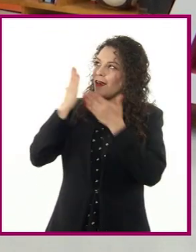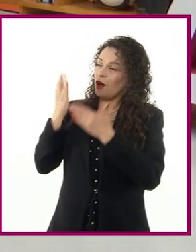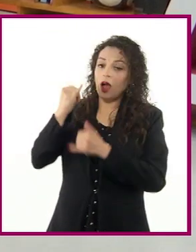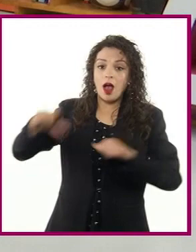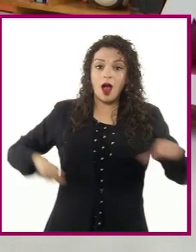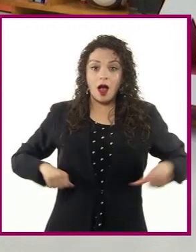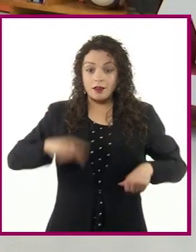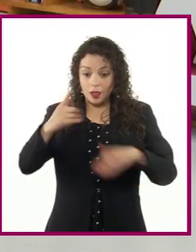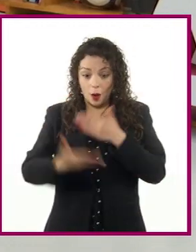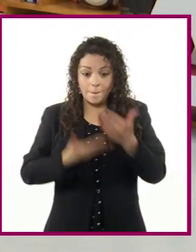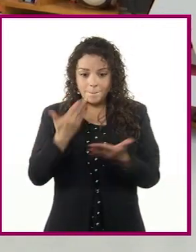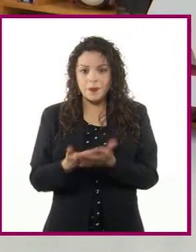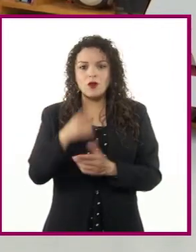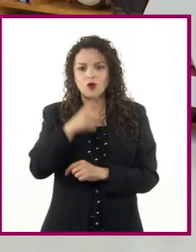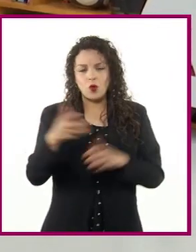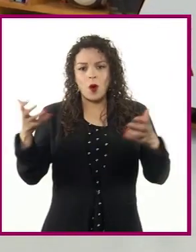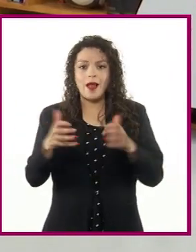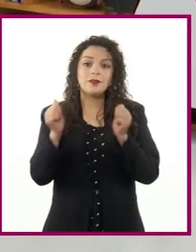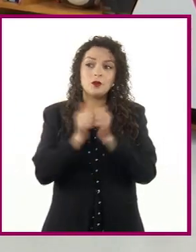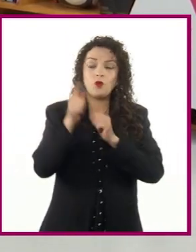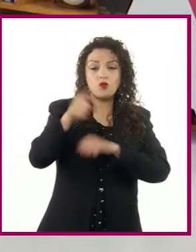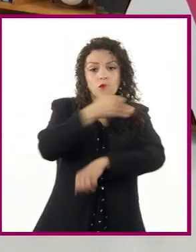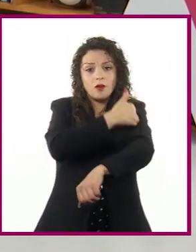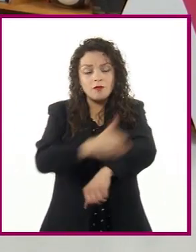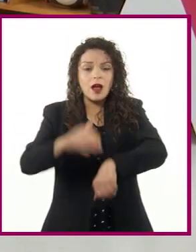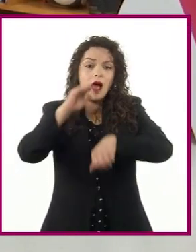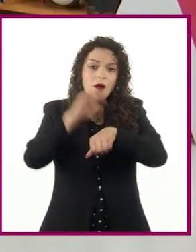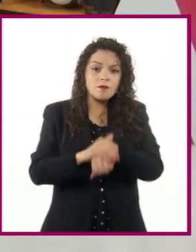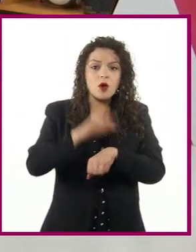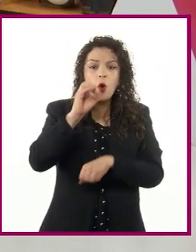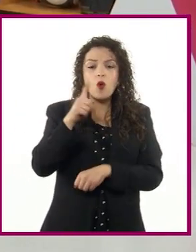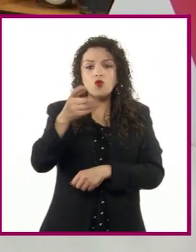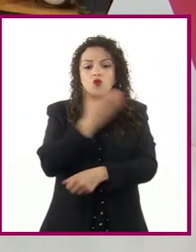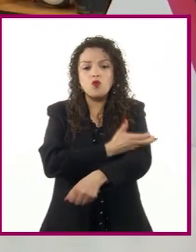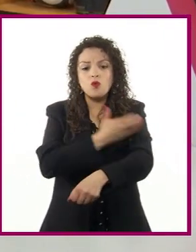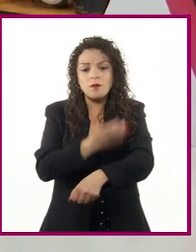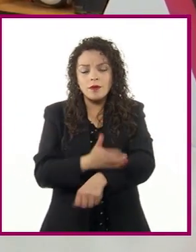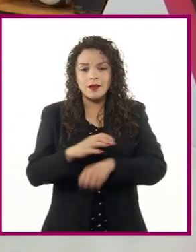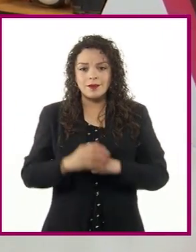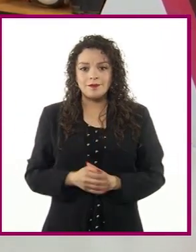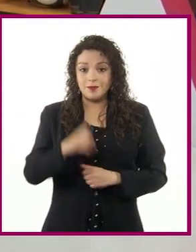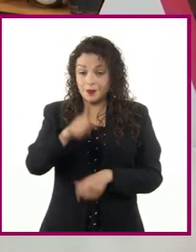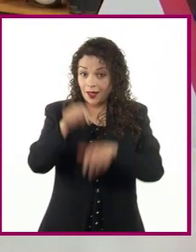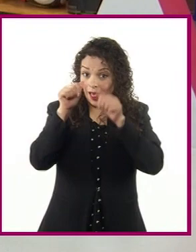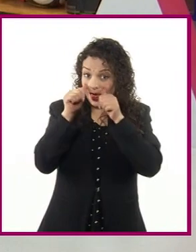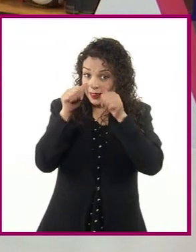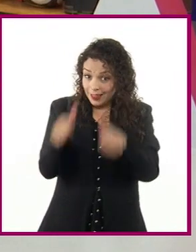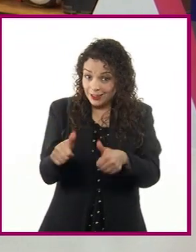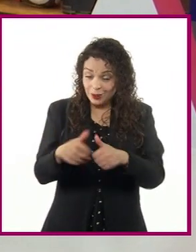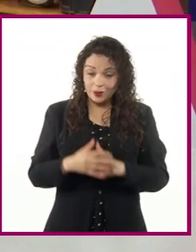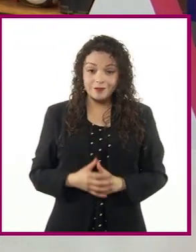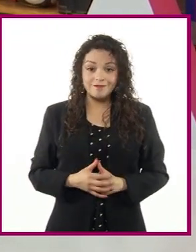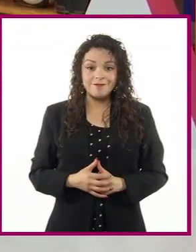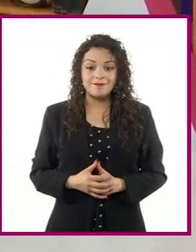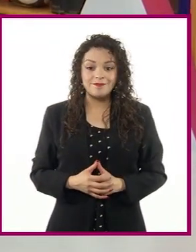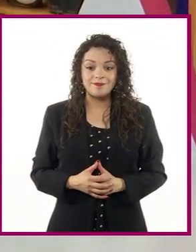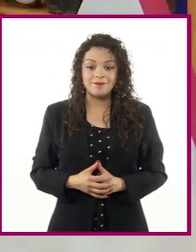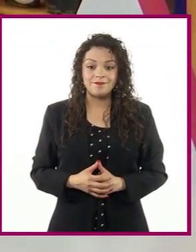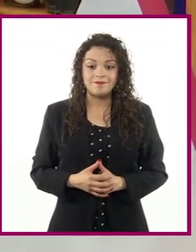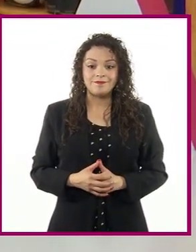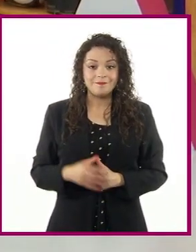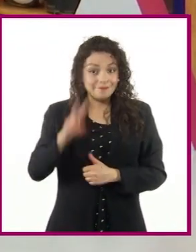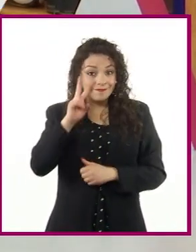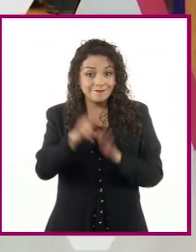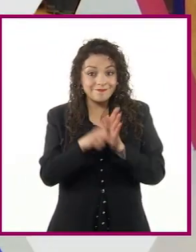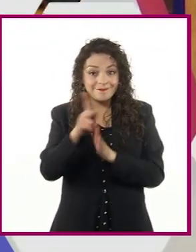que se propone, ya sea con su familia, con amigos o sus compañeros, así que pongan mucha atención. ¡Corre